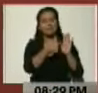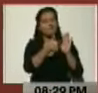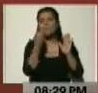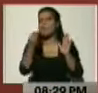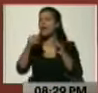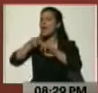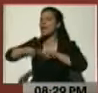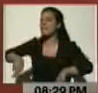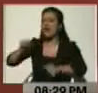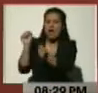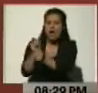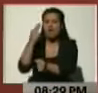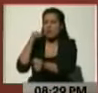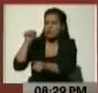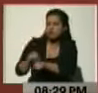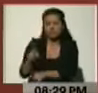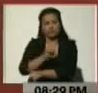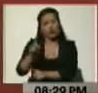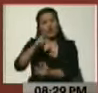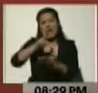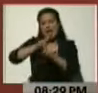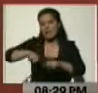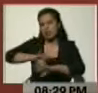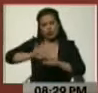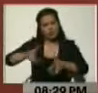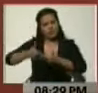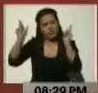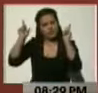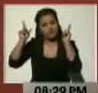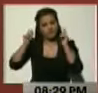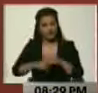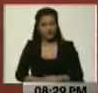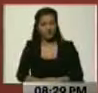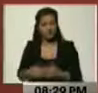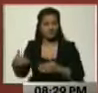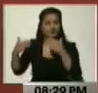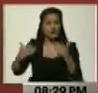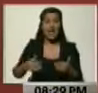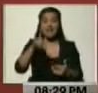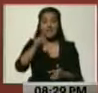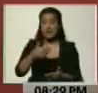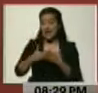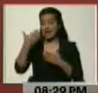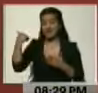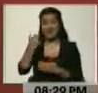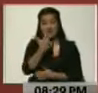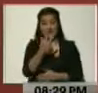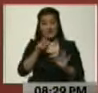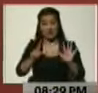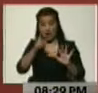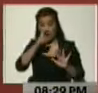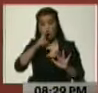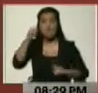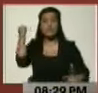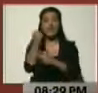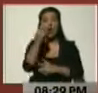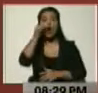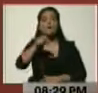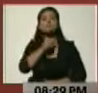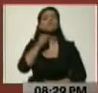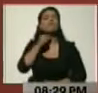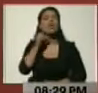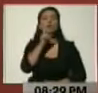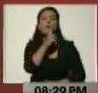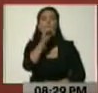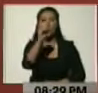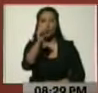El 24 de marzo de 1980, hace 36 años, es asesinado Óscar Arnulfo Romero, sacerdote, luchador social por